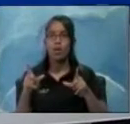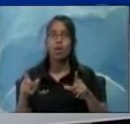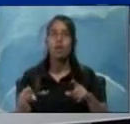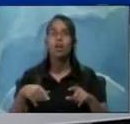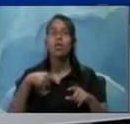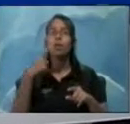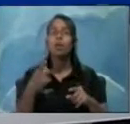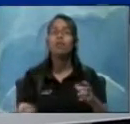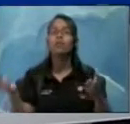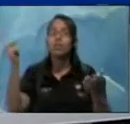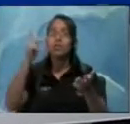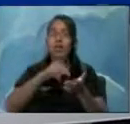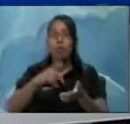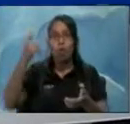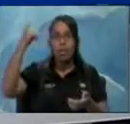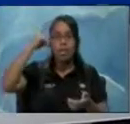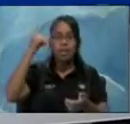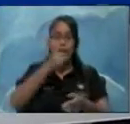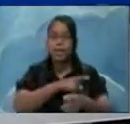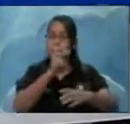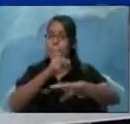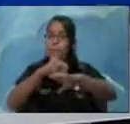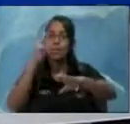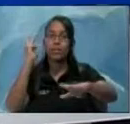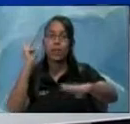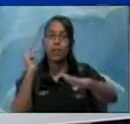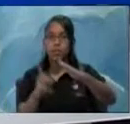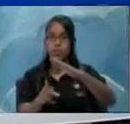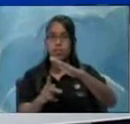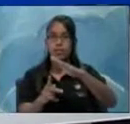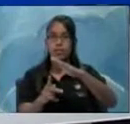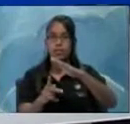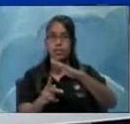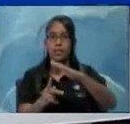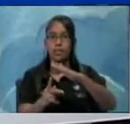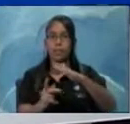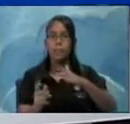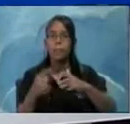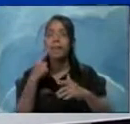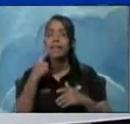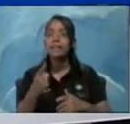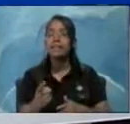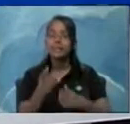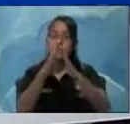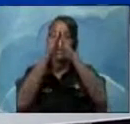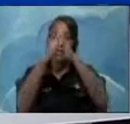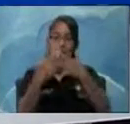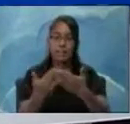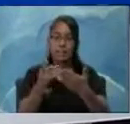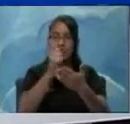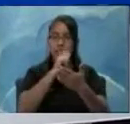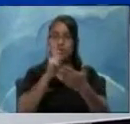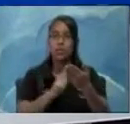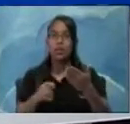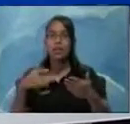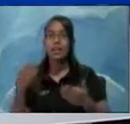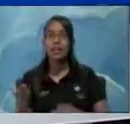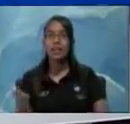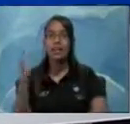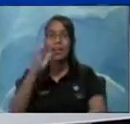llegó el día de Pentecostés dice la escritura que